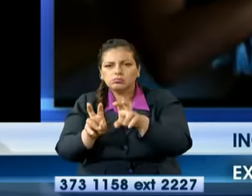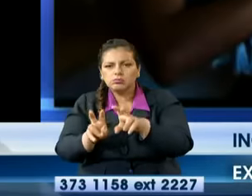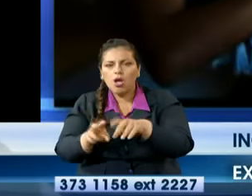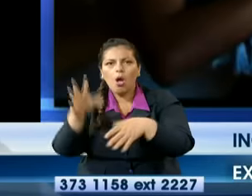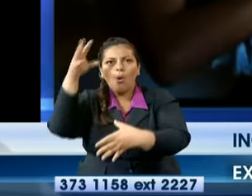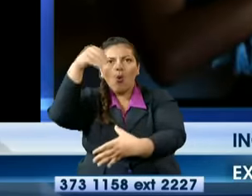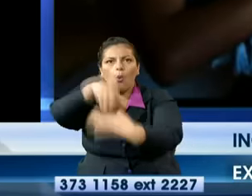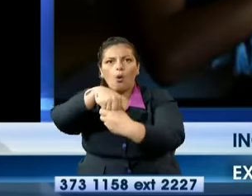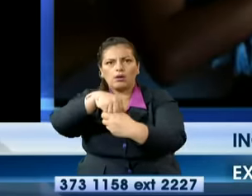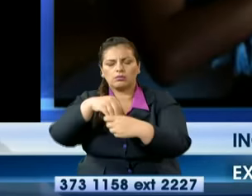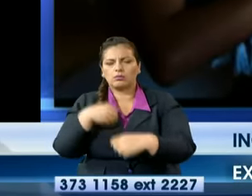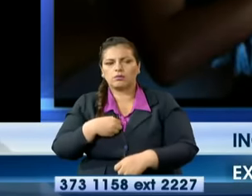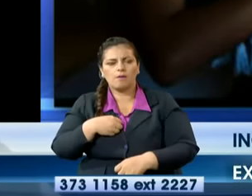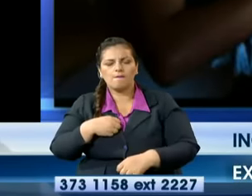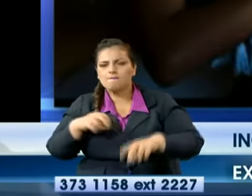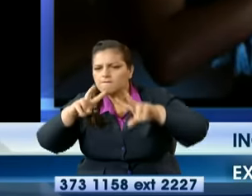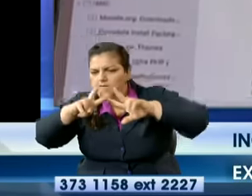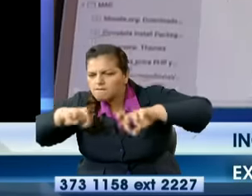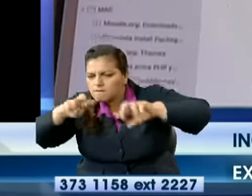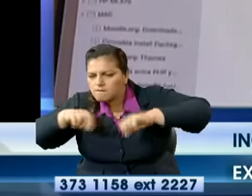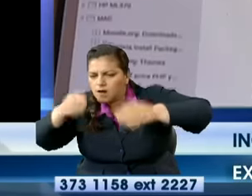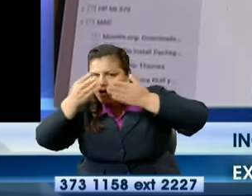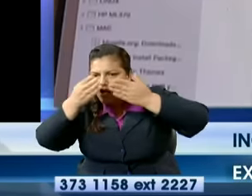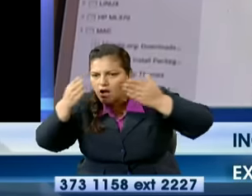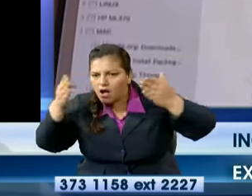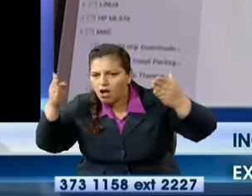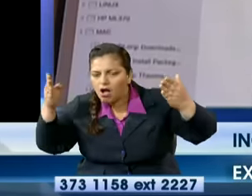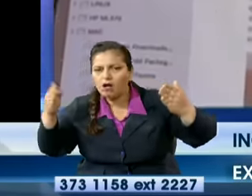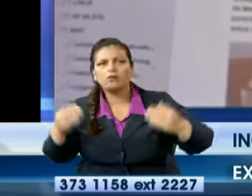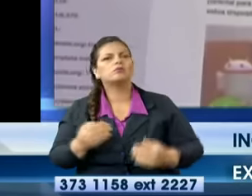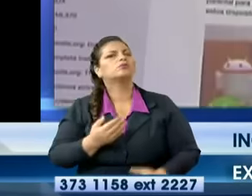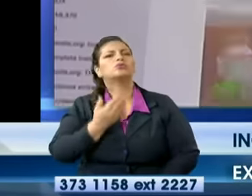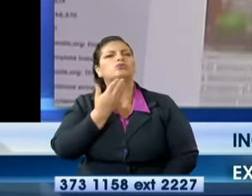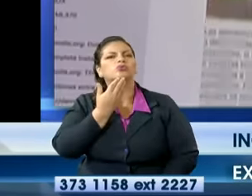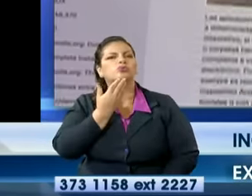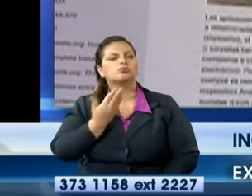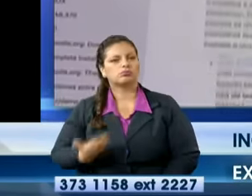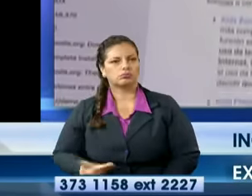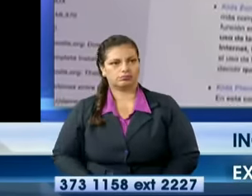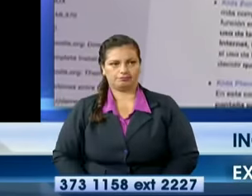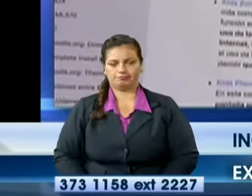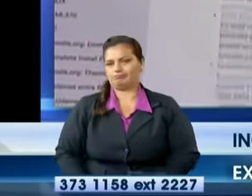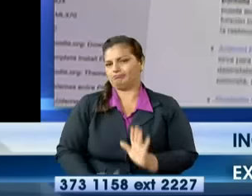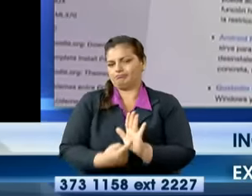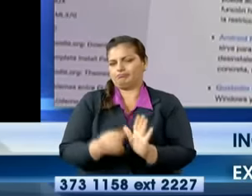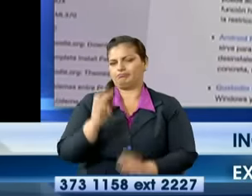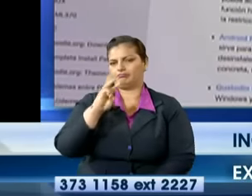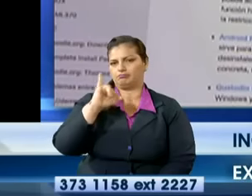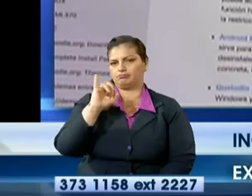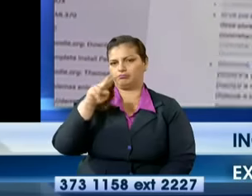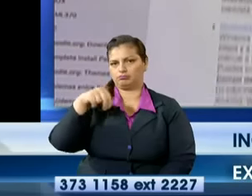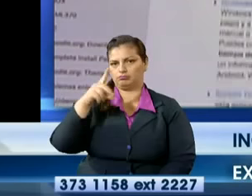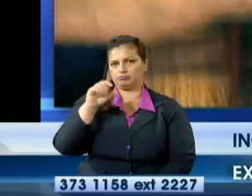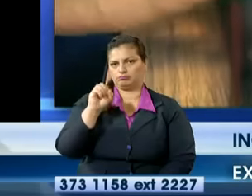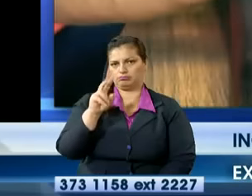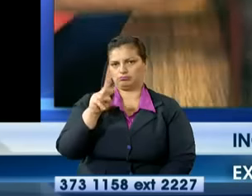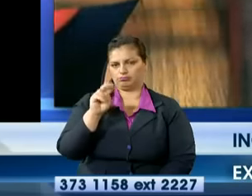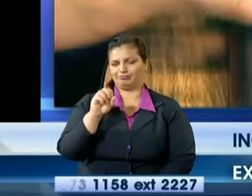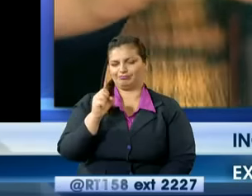ejemplo, en Windows, que todas las computadoras tienen instalado ese sistema operativo, se le puede decir al niño, puede usted usar la